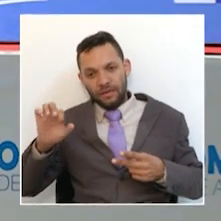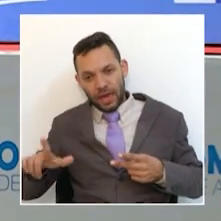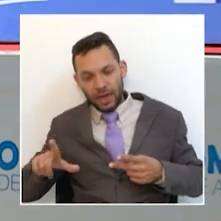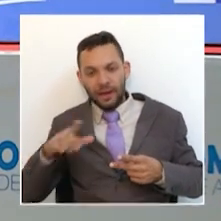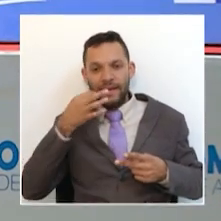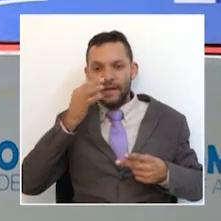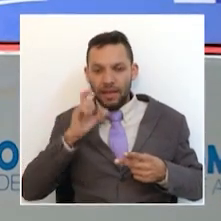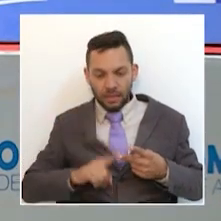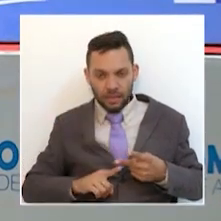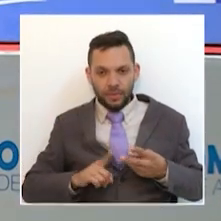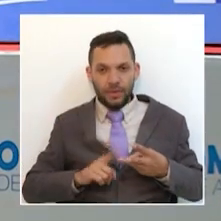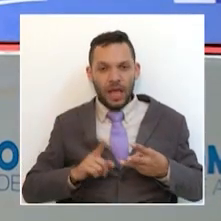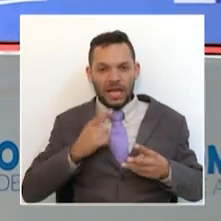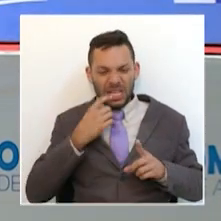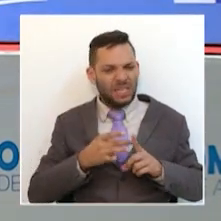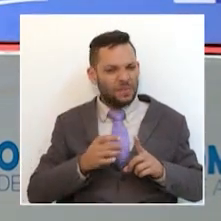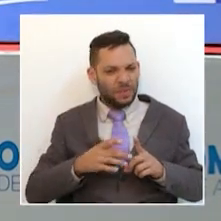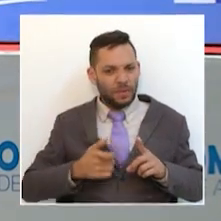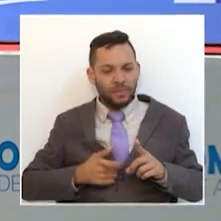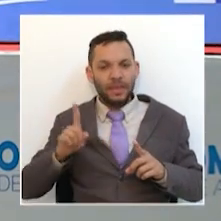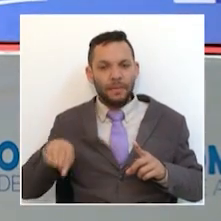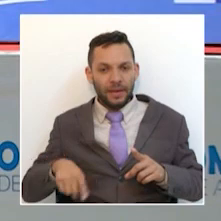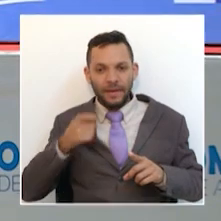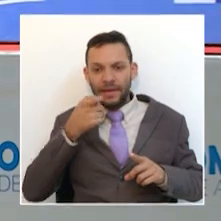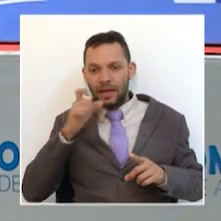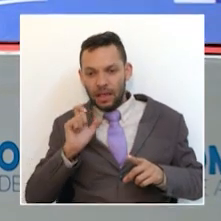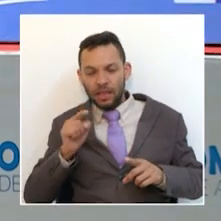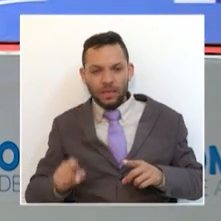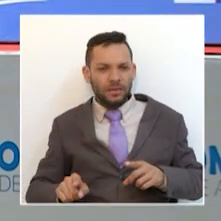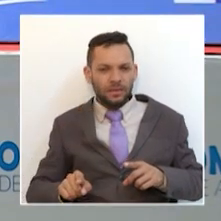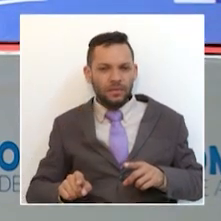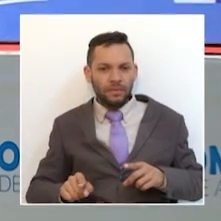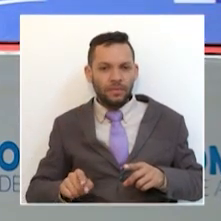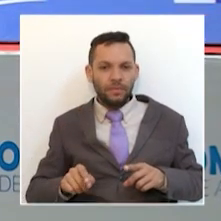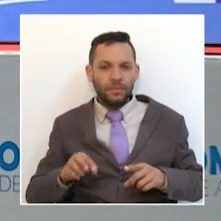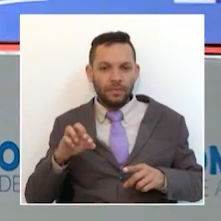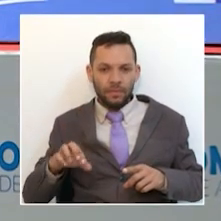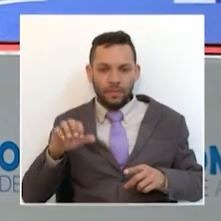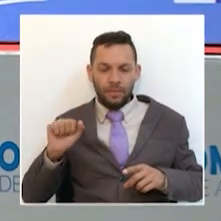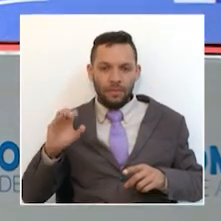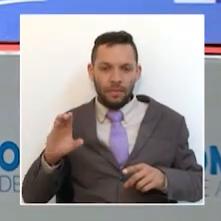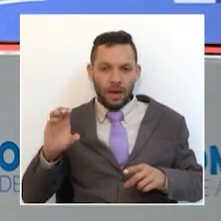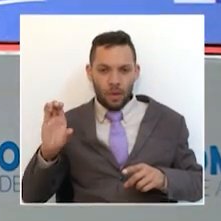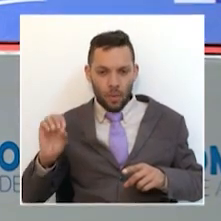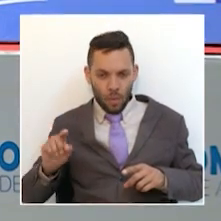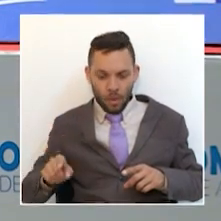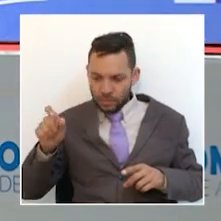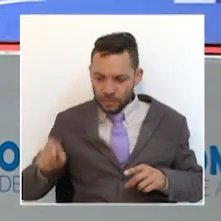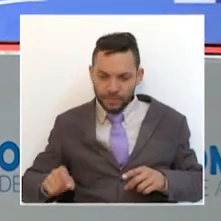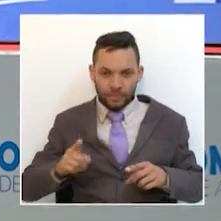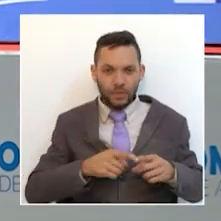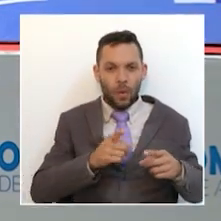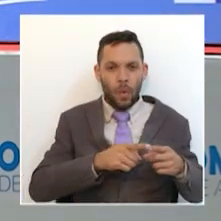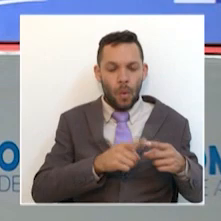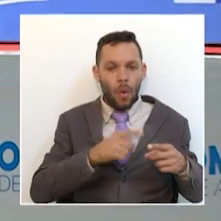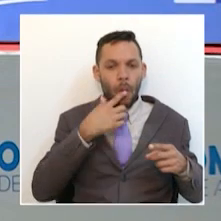y el bronce también para el departamento de Caldas con el popular Paquito. De manera que en ese orden de ideas, oro, plata y